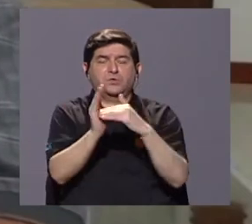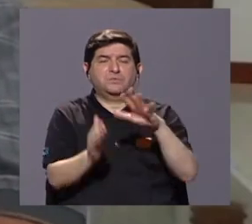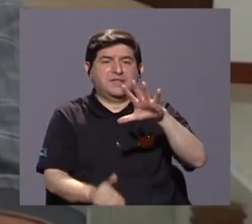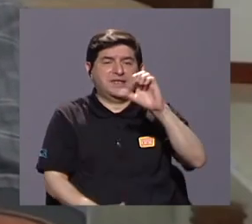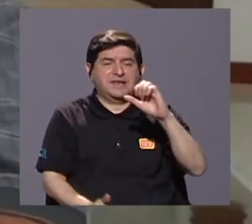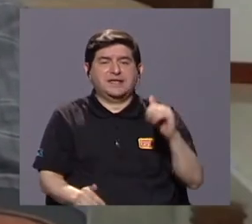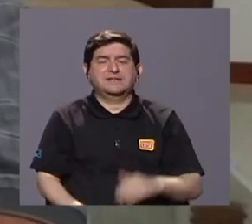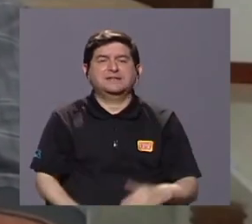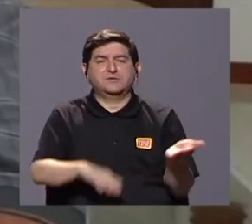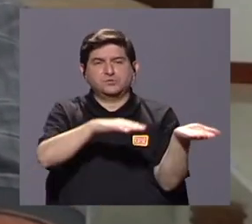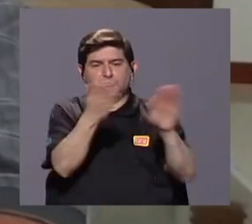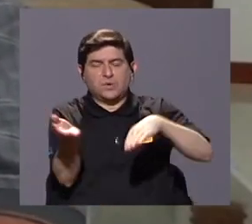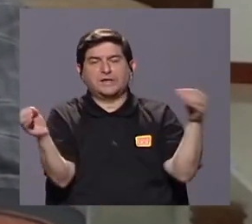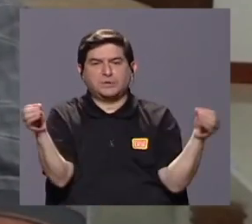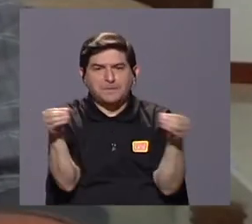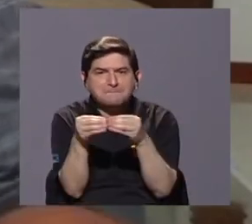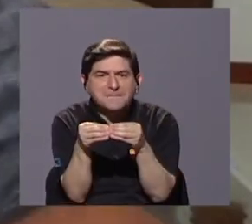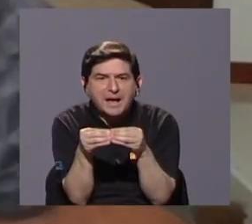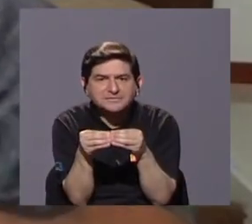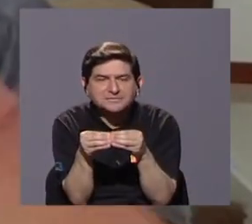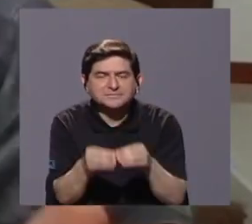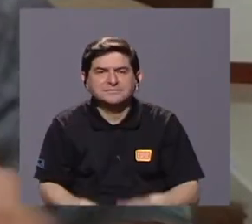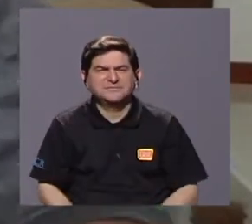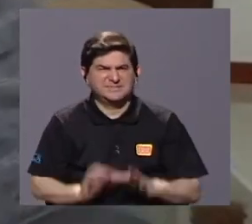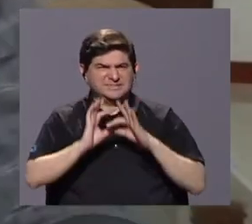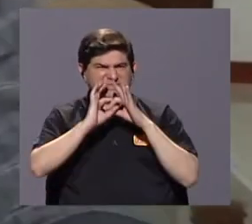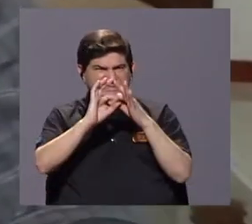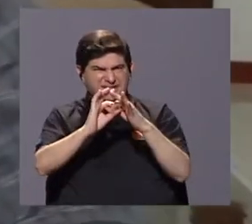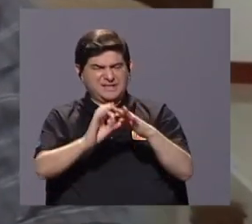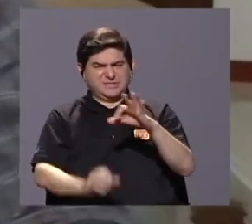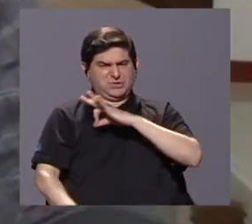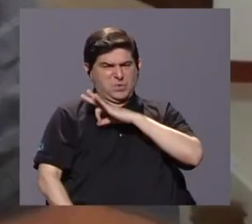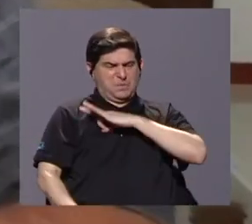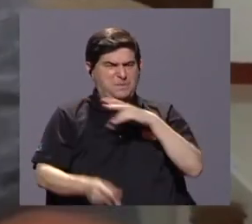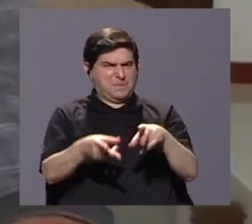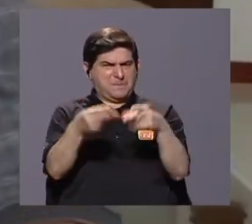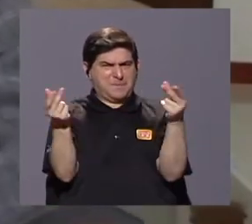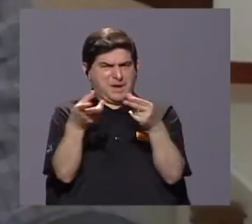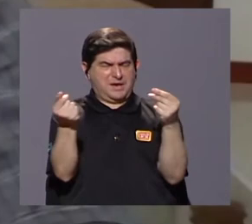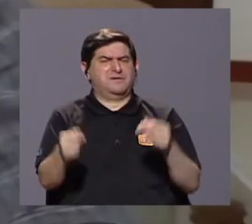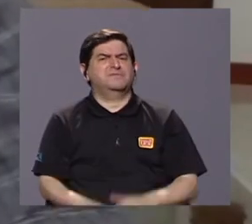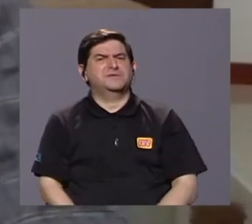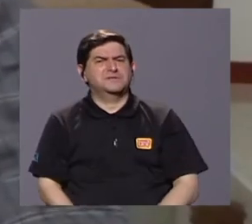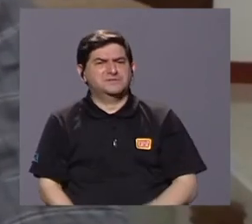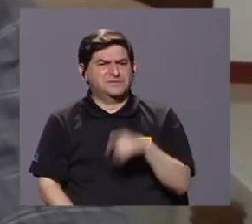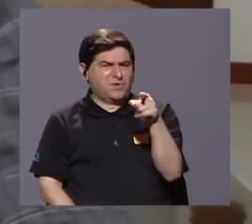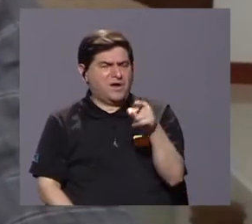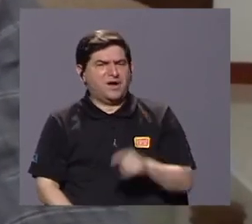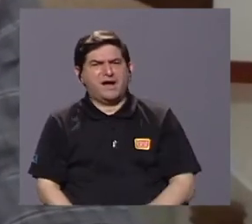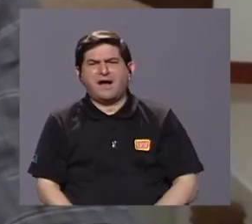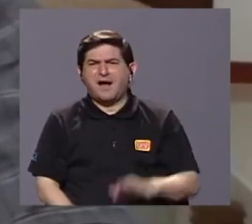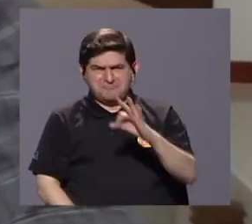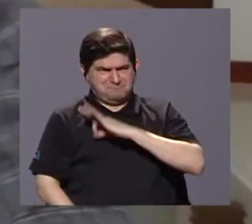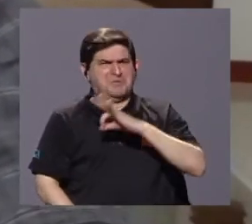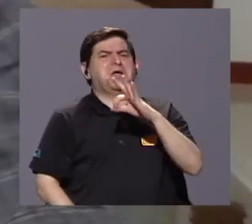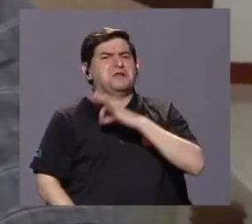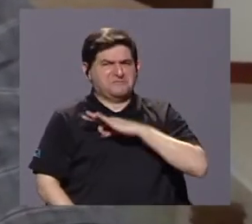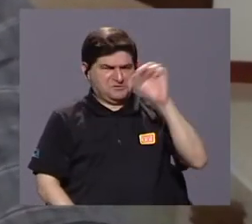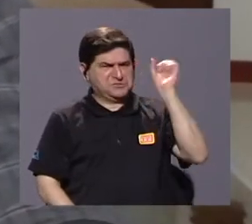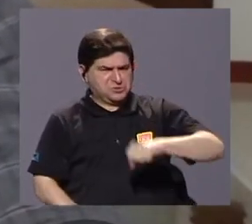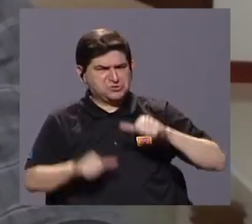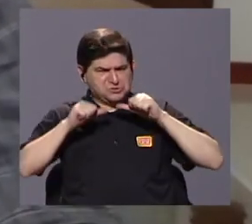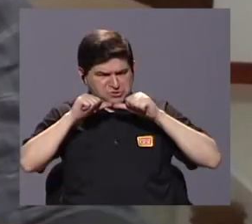más, en realidad la relación de beneficio-costo va muchísimo hacia el beneficio de